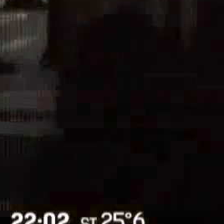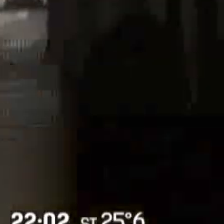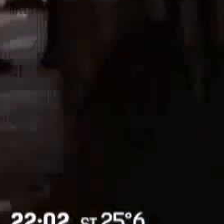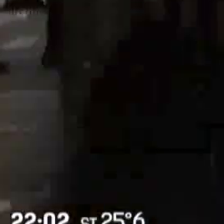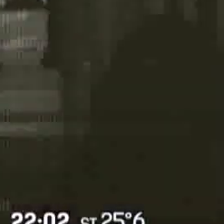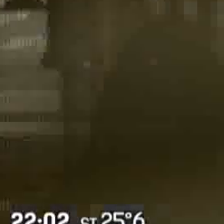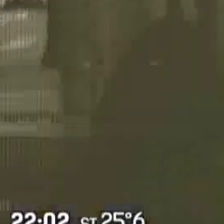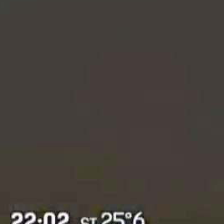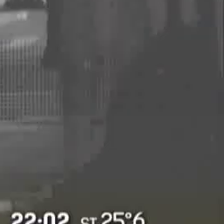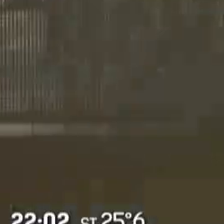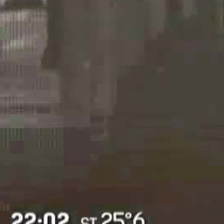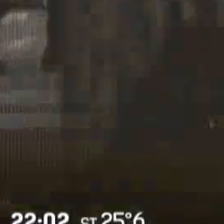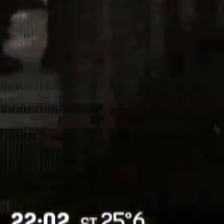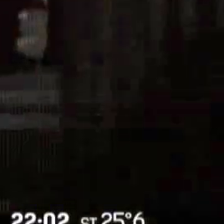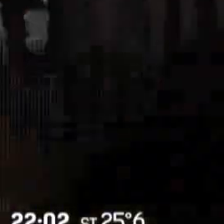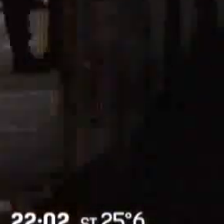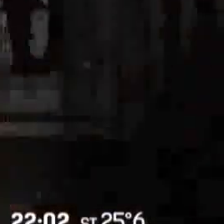del pueblo.